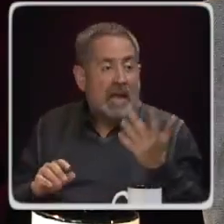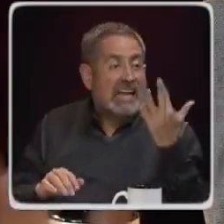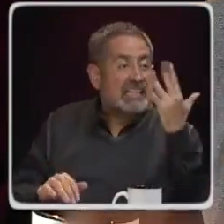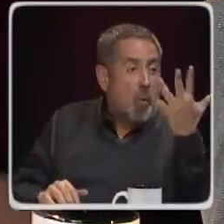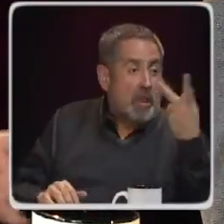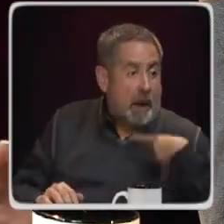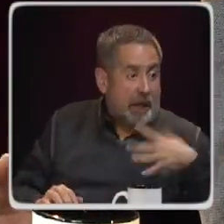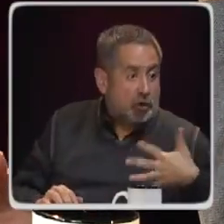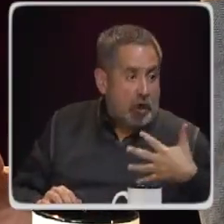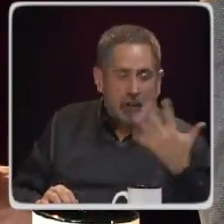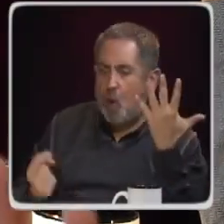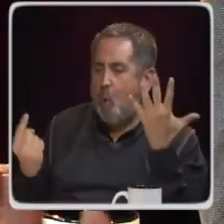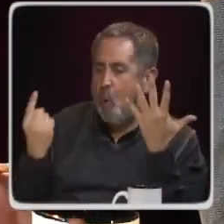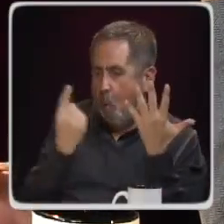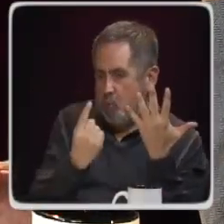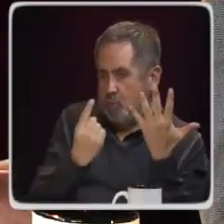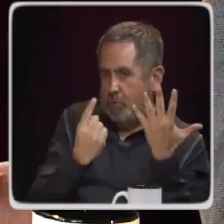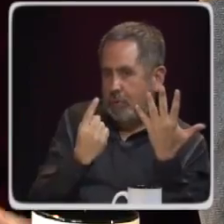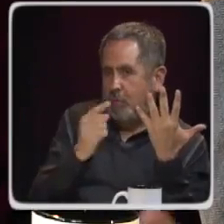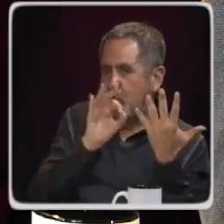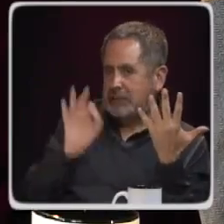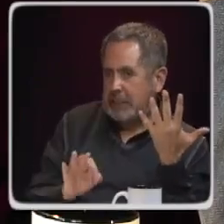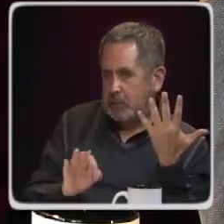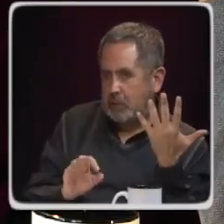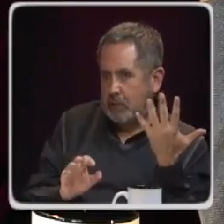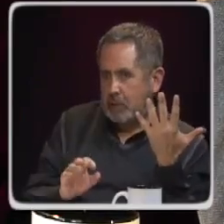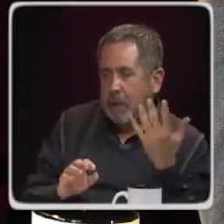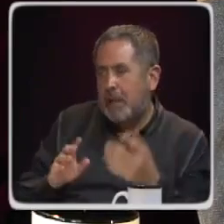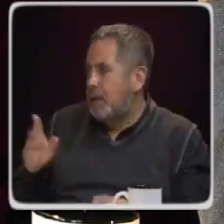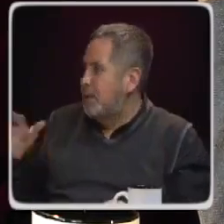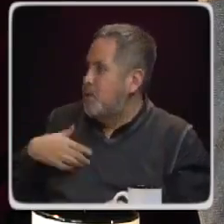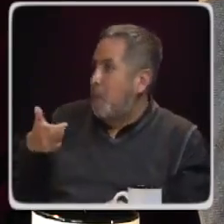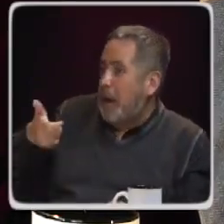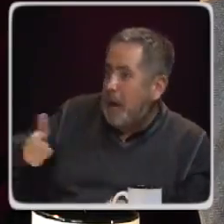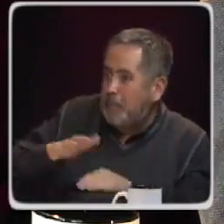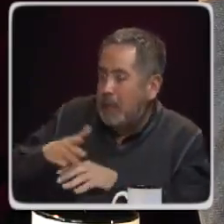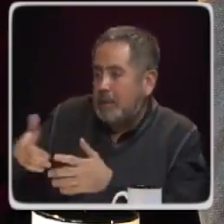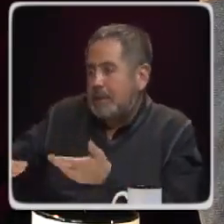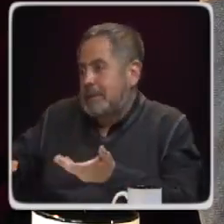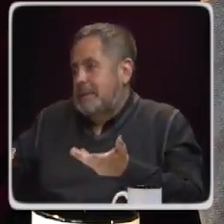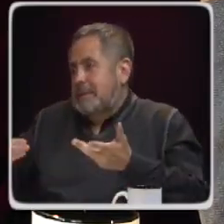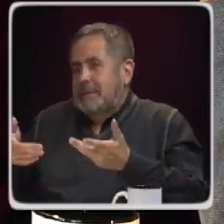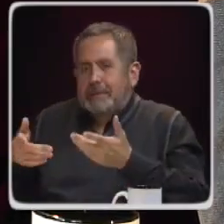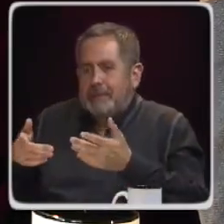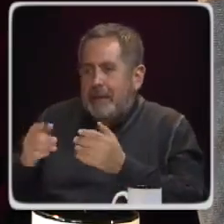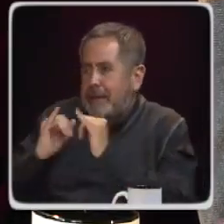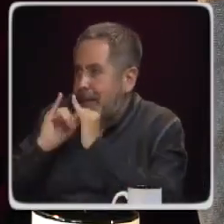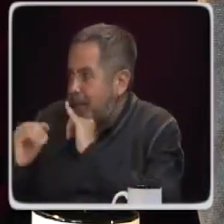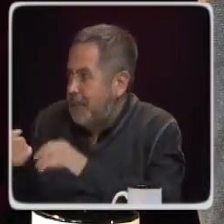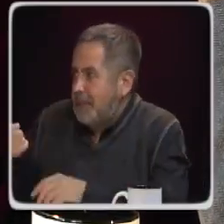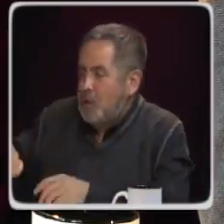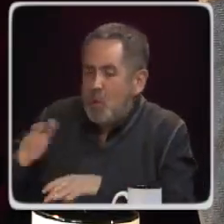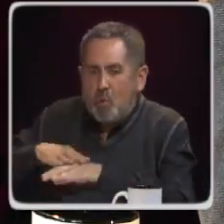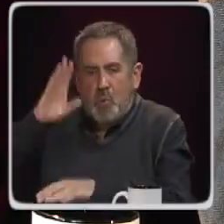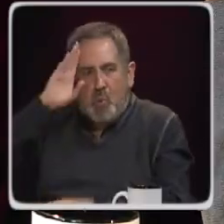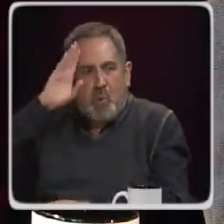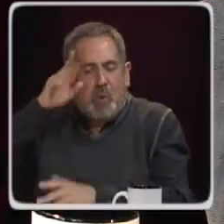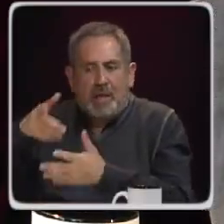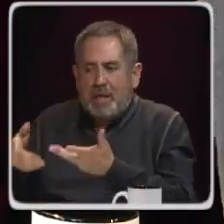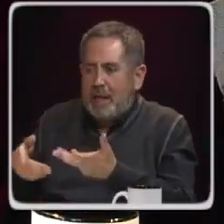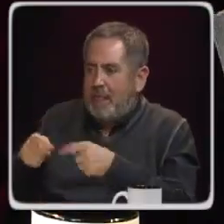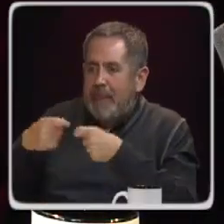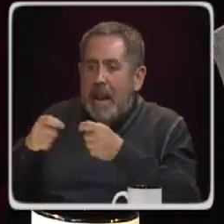nos pongamos de acuerdo, porque si no, no va a haber manera que alcancen las curules, pero que sí exista la representación clara y precisa de todos